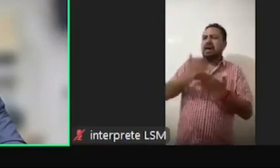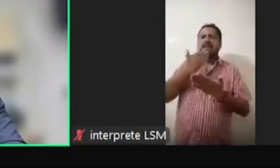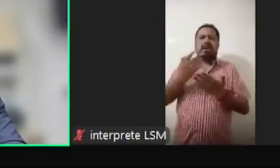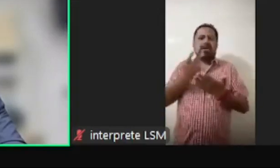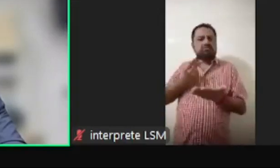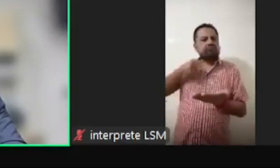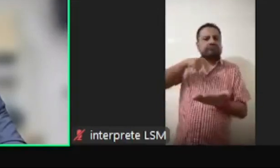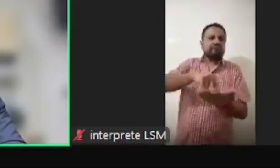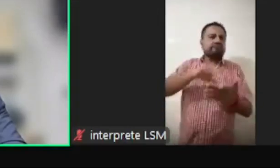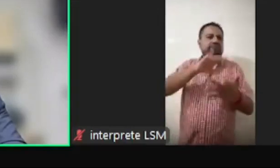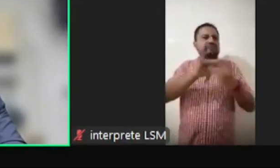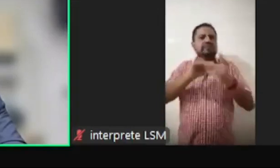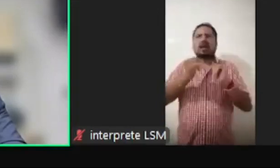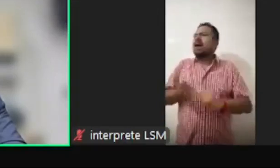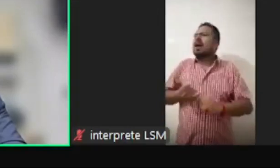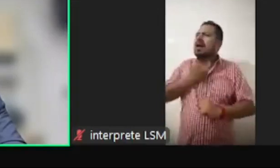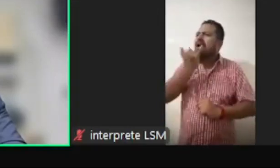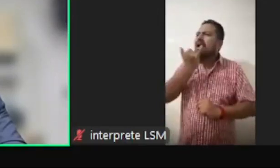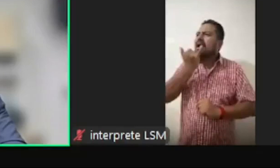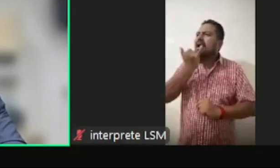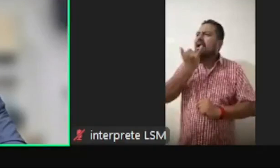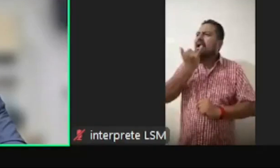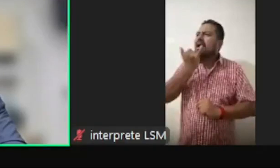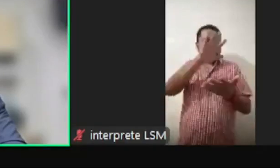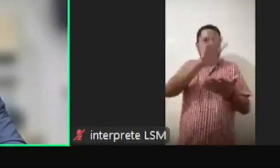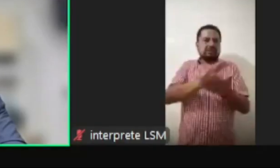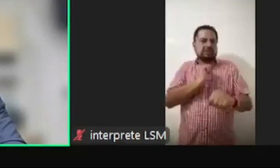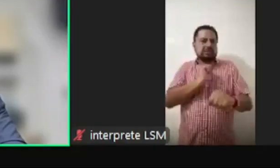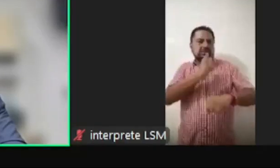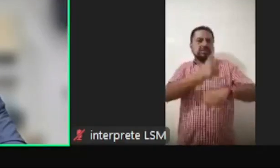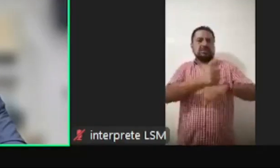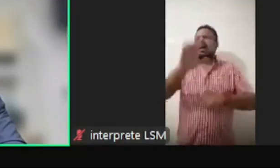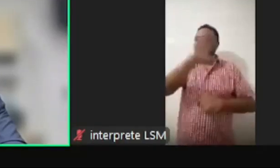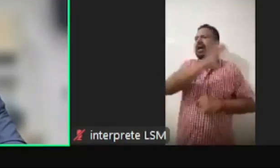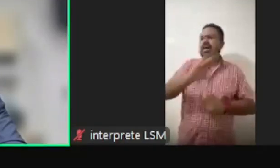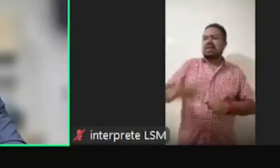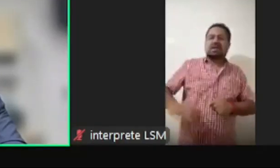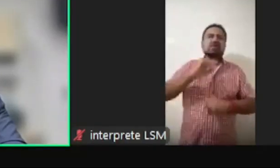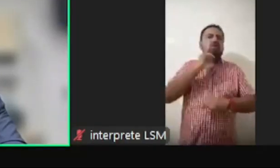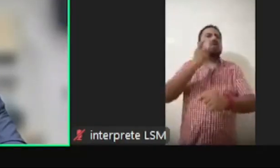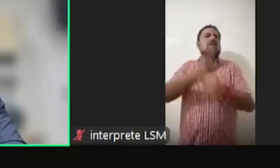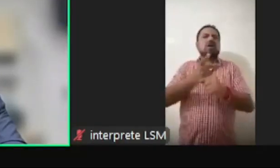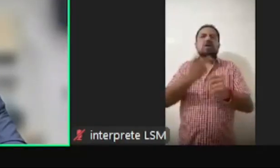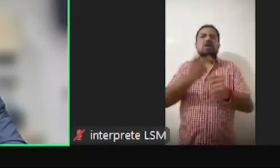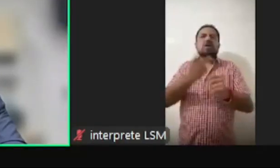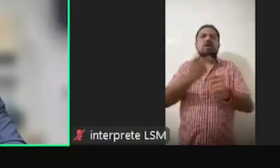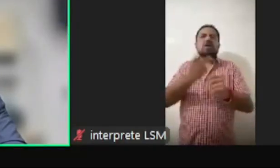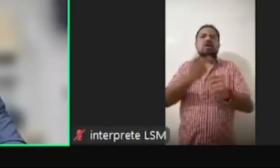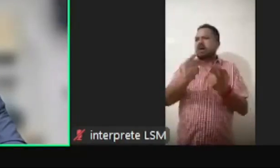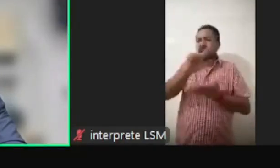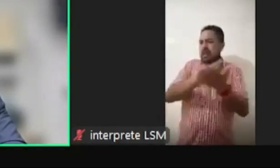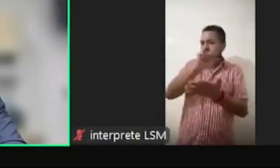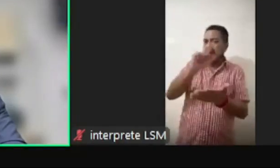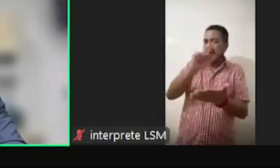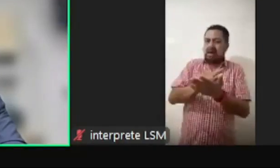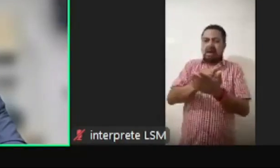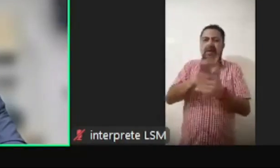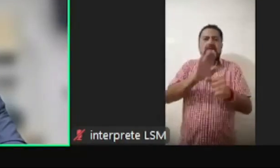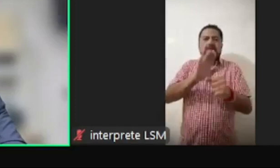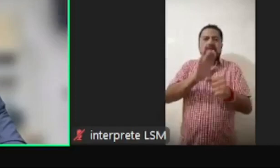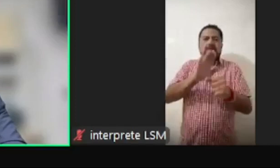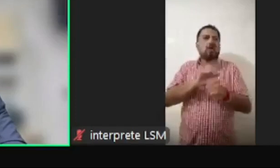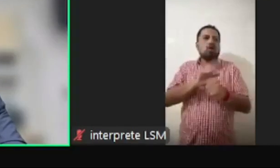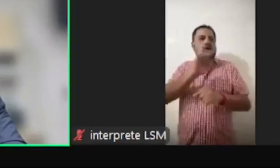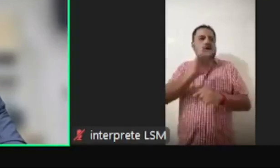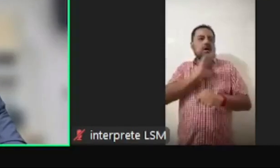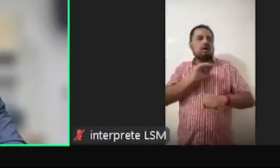los errores en el registro de la postulación de candidatos y la vulneración al requisito de legalidad por no aplicar los principios rectores de los derechos